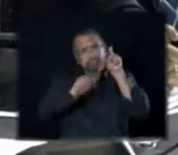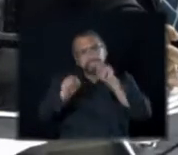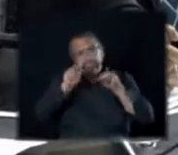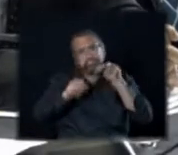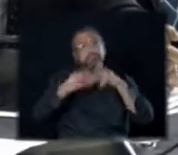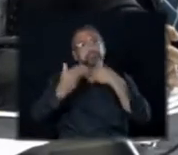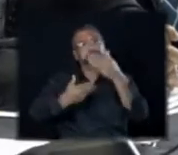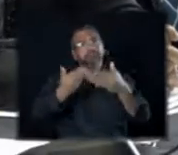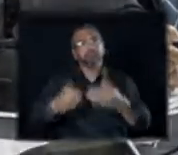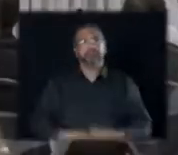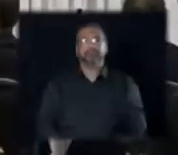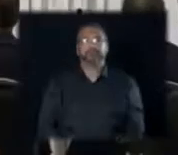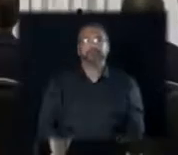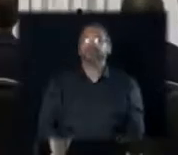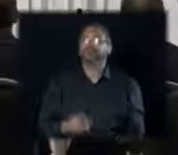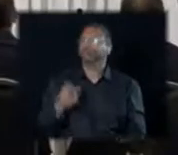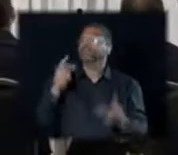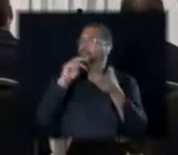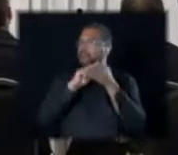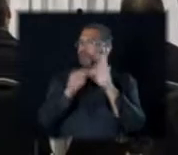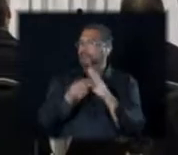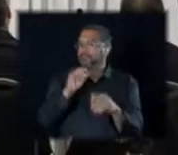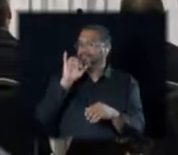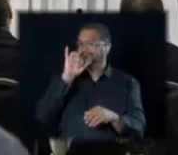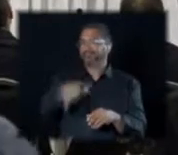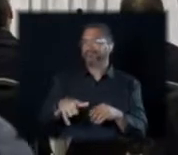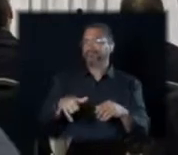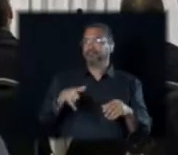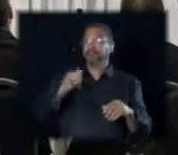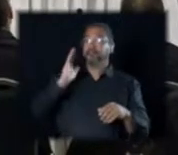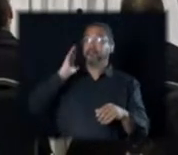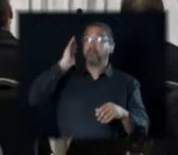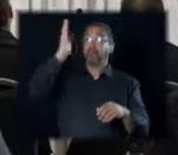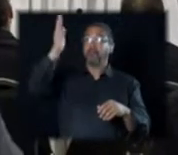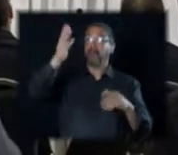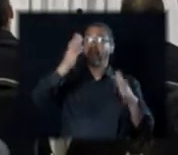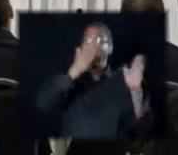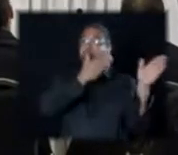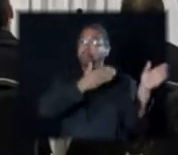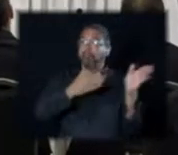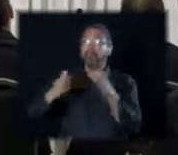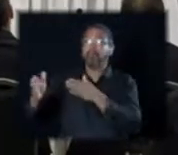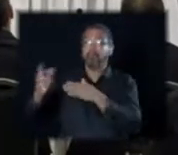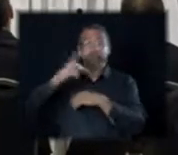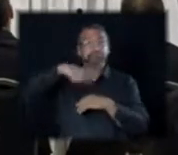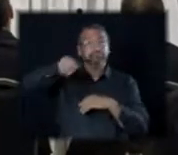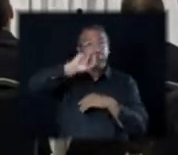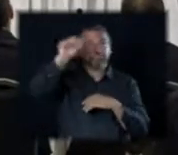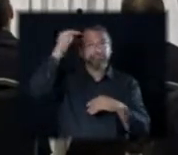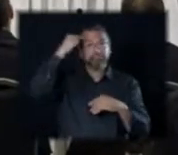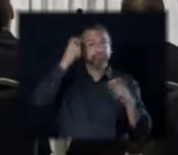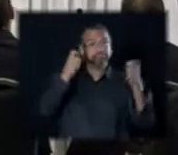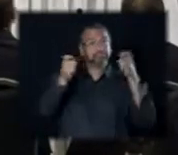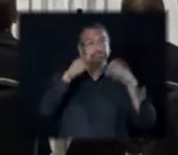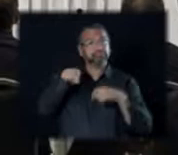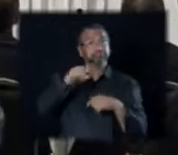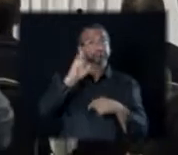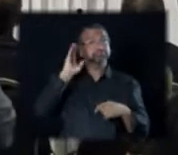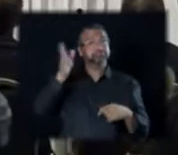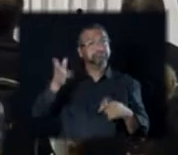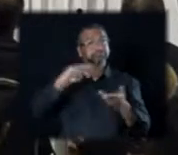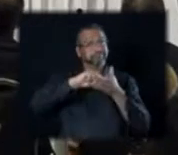procesos de liquidez dentro de las agencias. Supongo entonces que esto es parte de los planes de la del